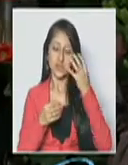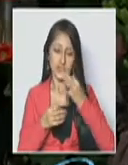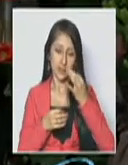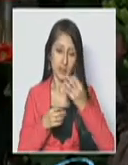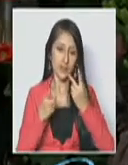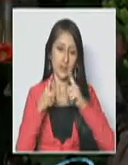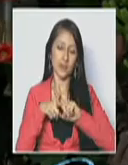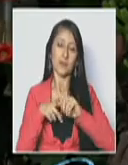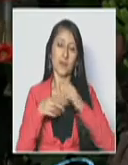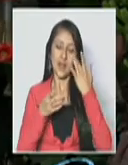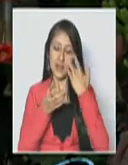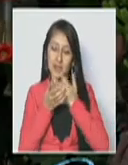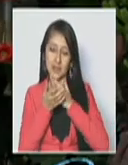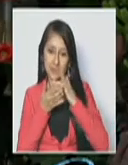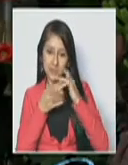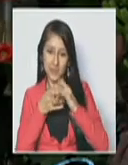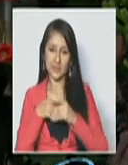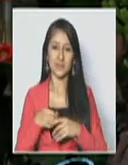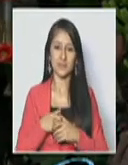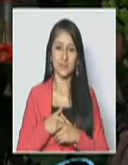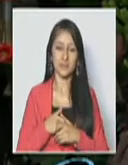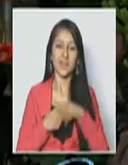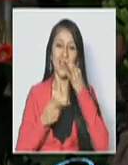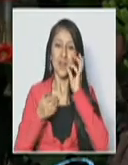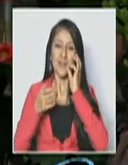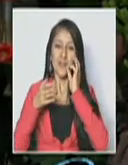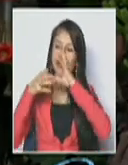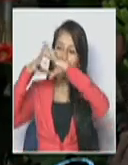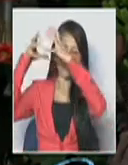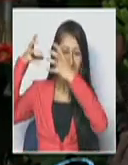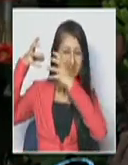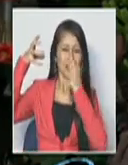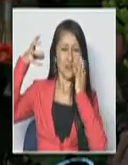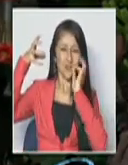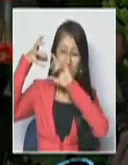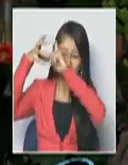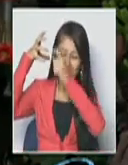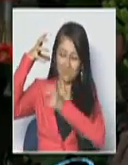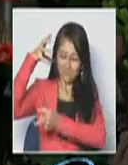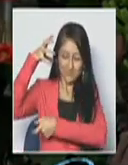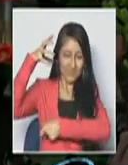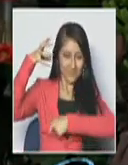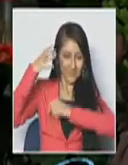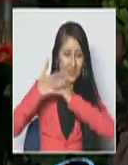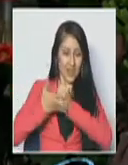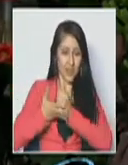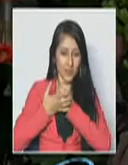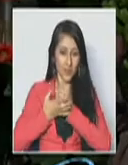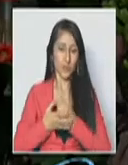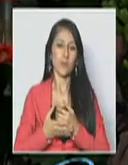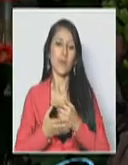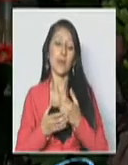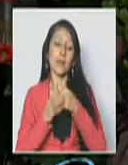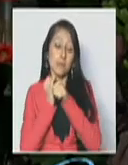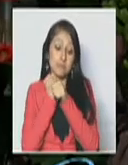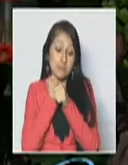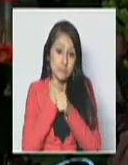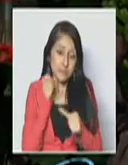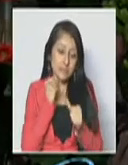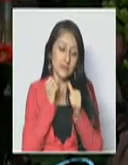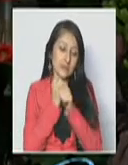enemas de limpieza y algo fundamental y evitan el estreñimiento